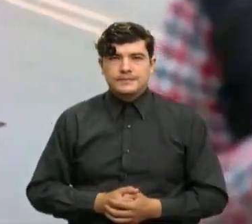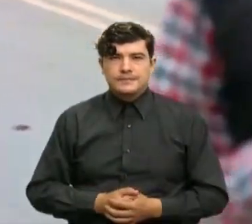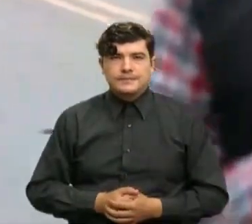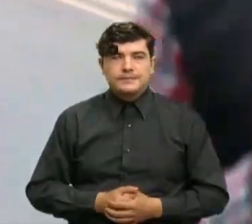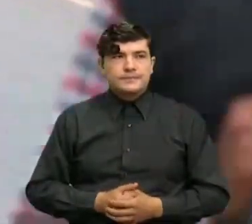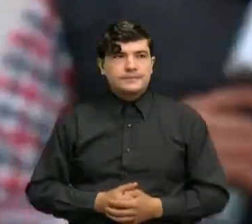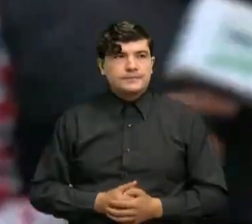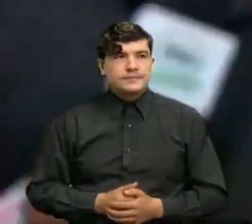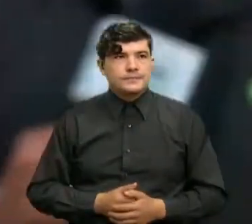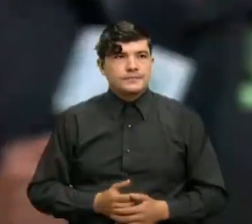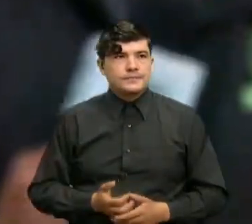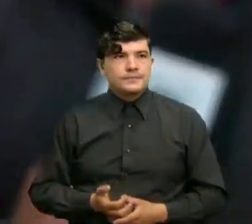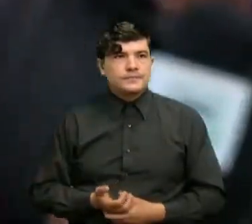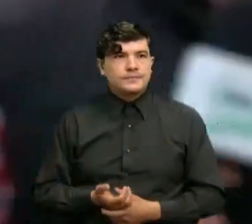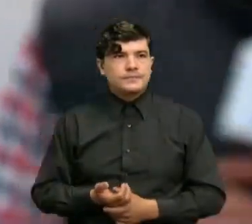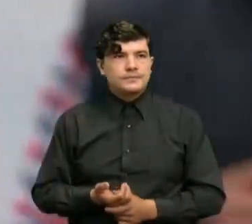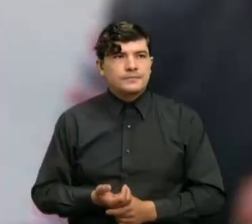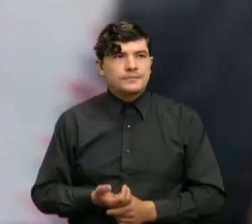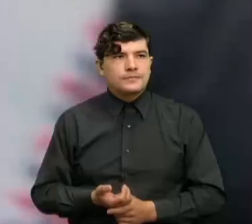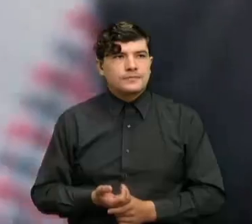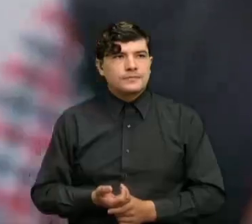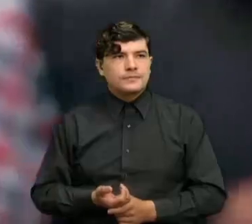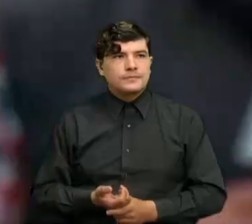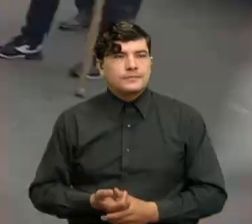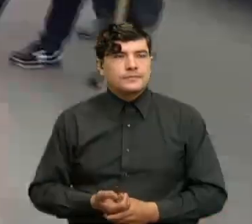capital o aquí en este corredor vial.